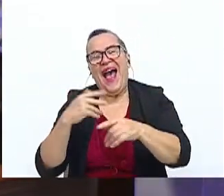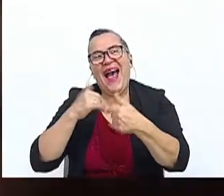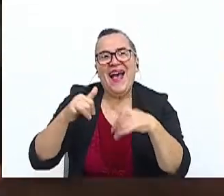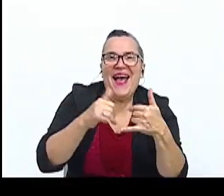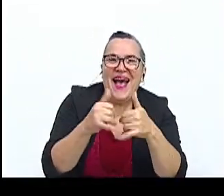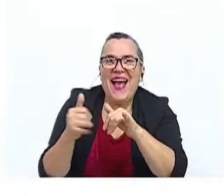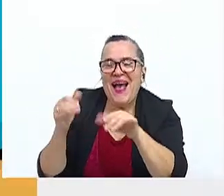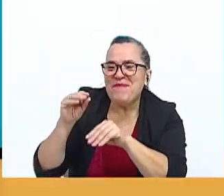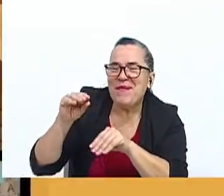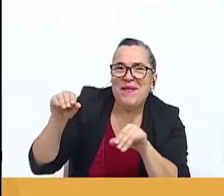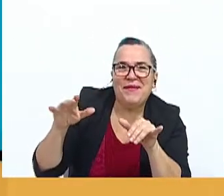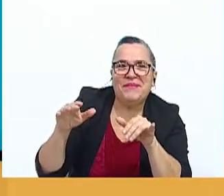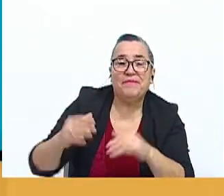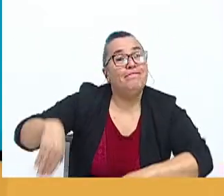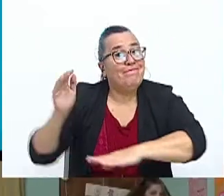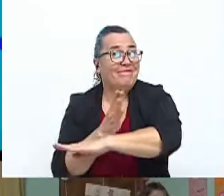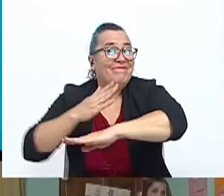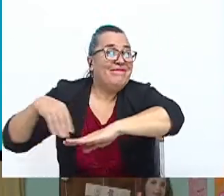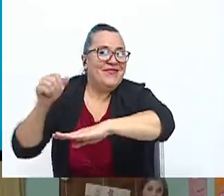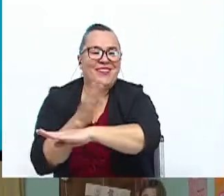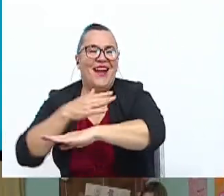Pepe.